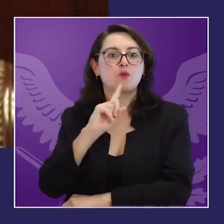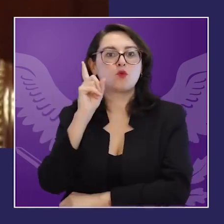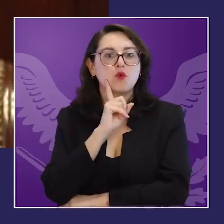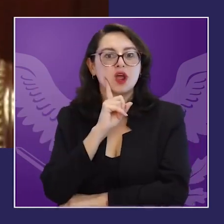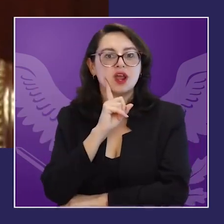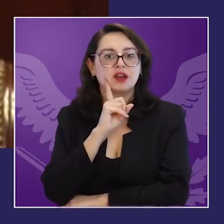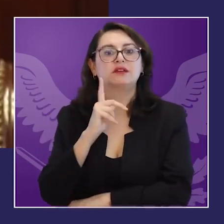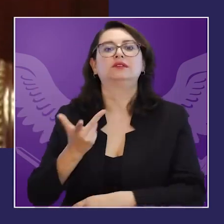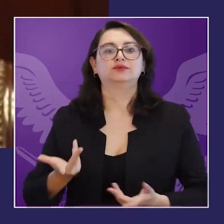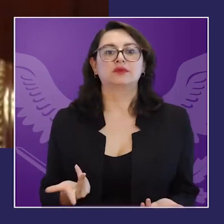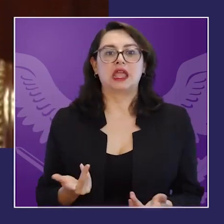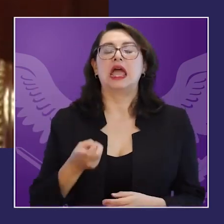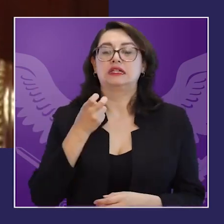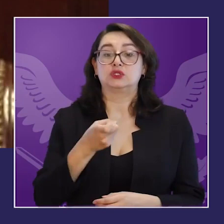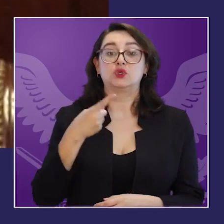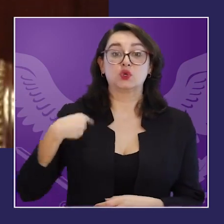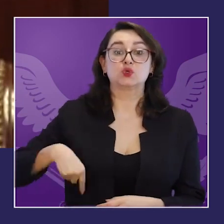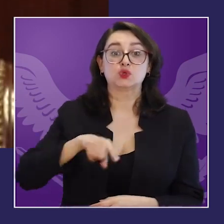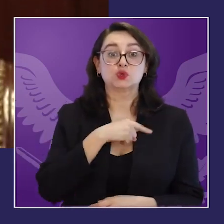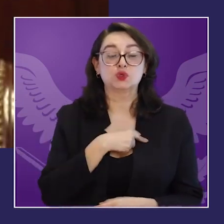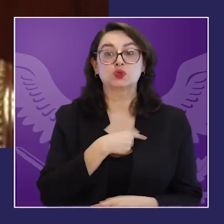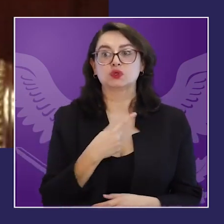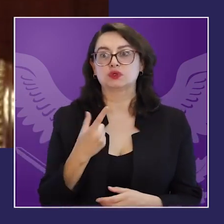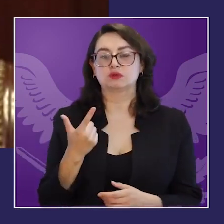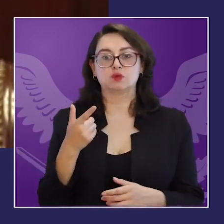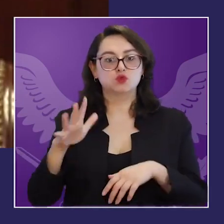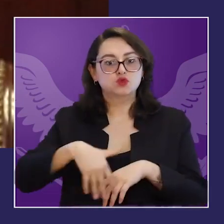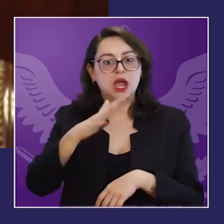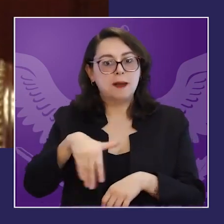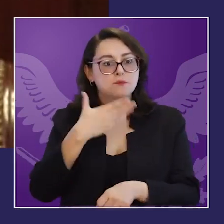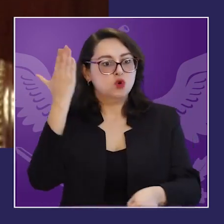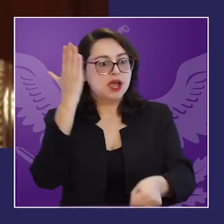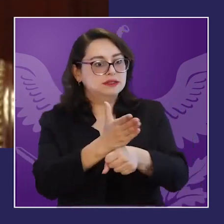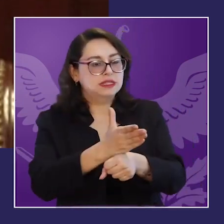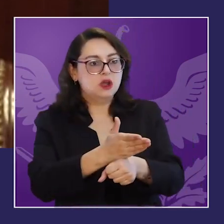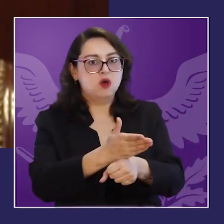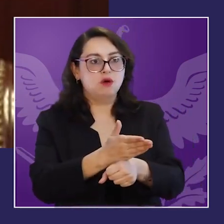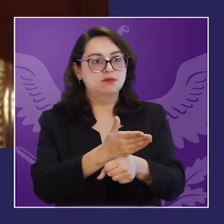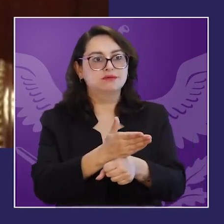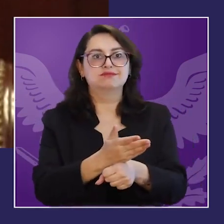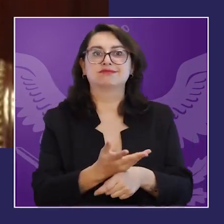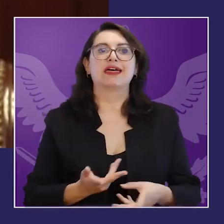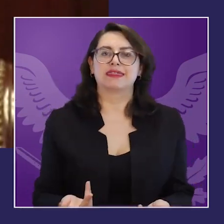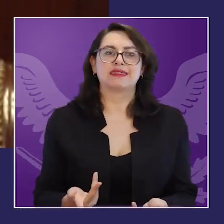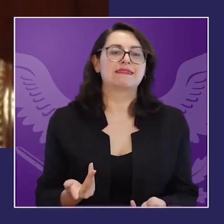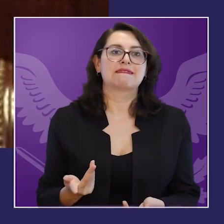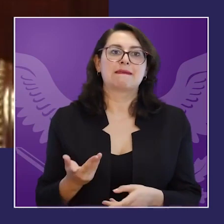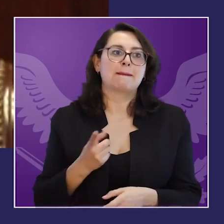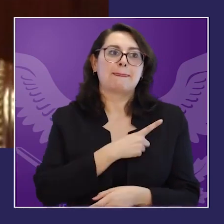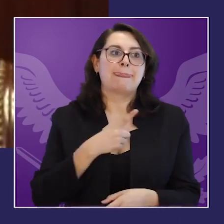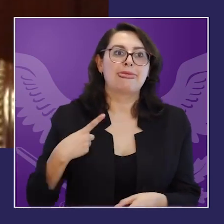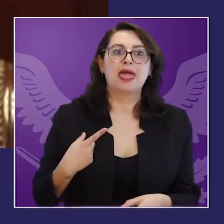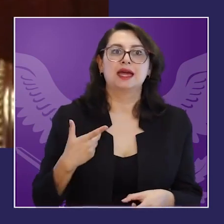quiero decirles que no siempre es así, que una pena proporcionada no es la pena de 40 años,